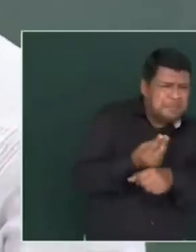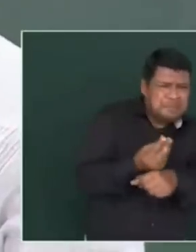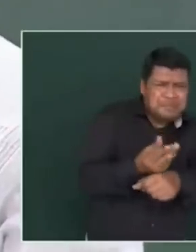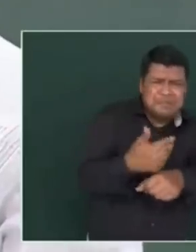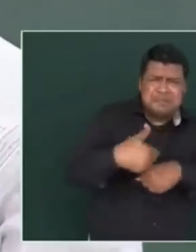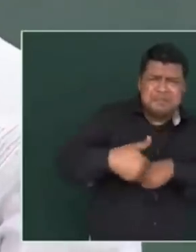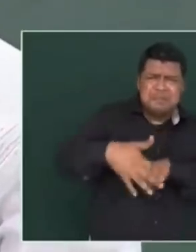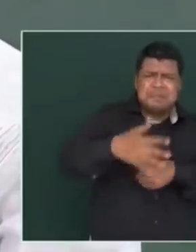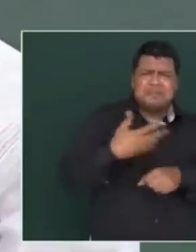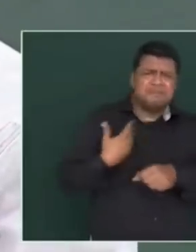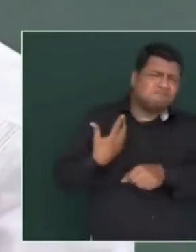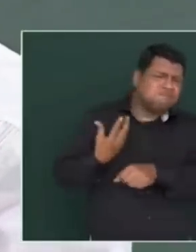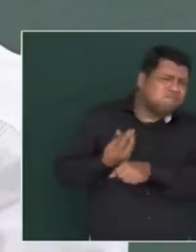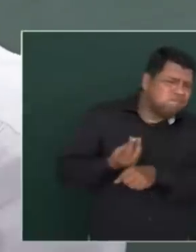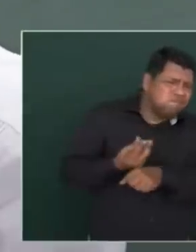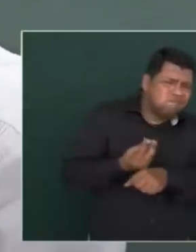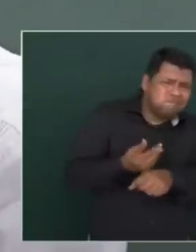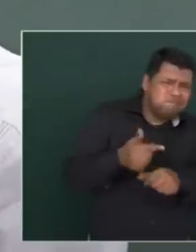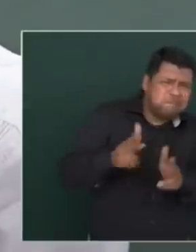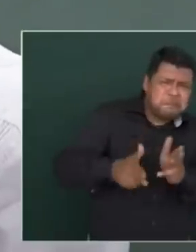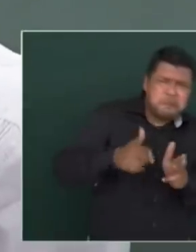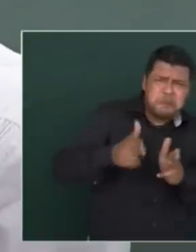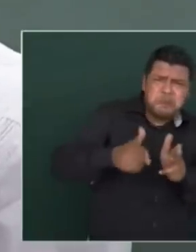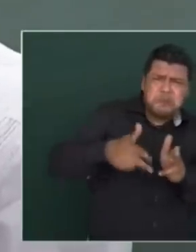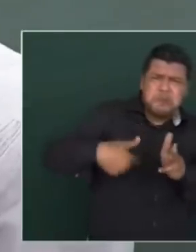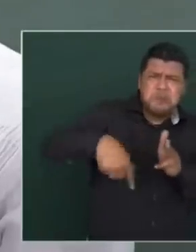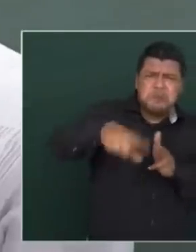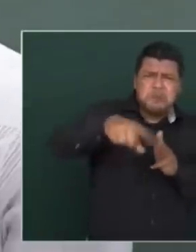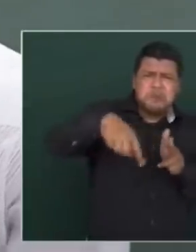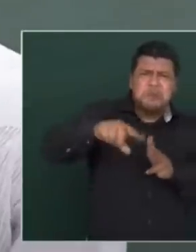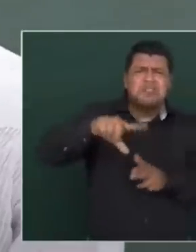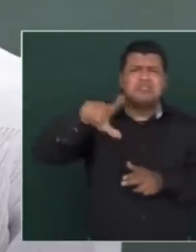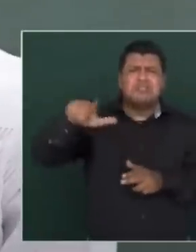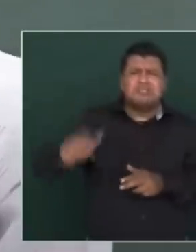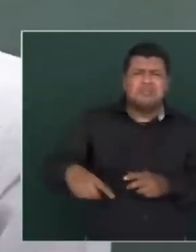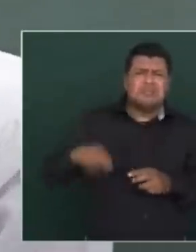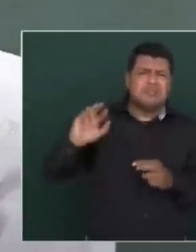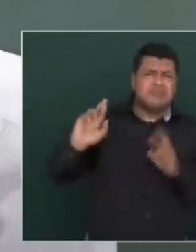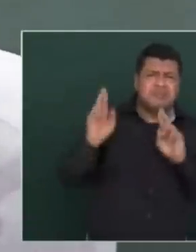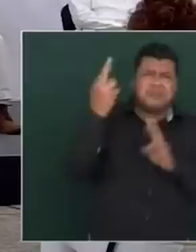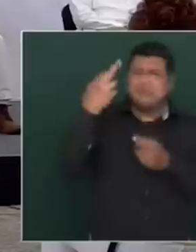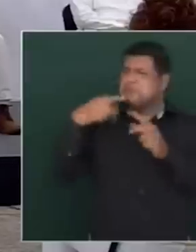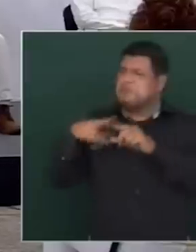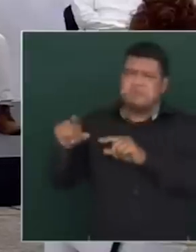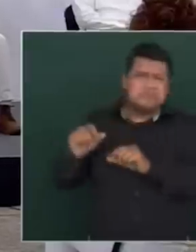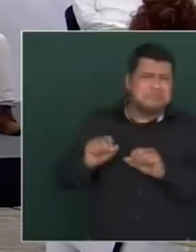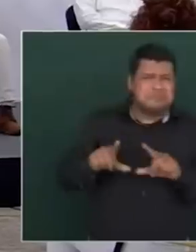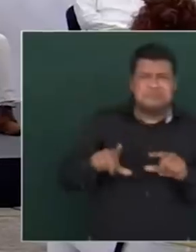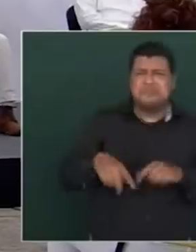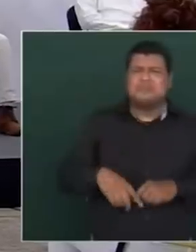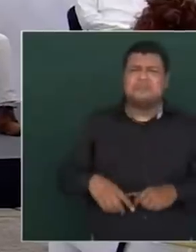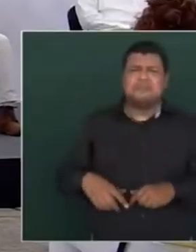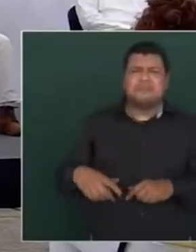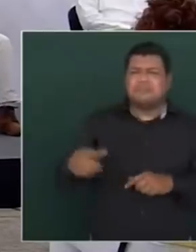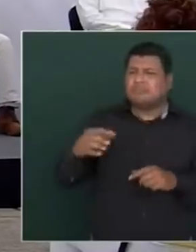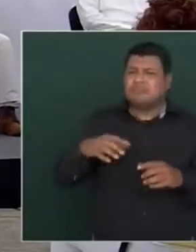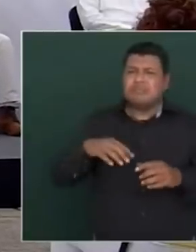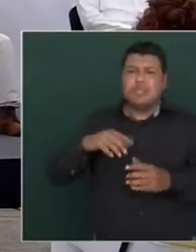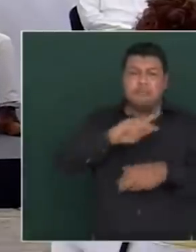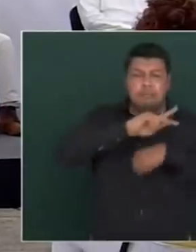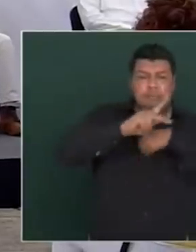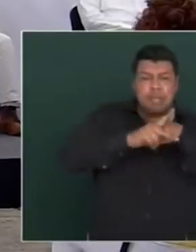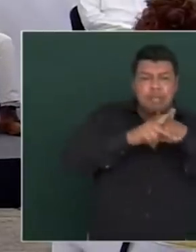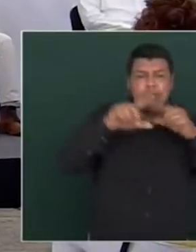de vías férreas. Y luego de la Revolución, lo mismo, se llegó a comunicar al